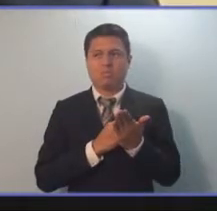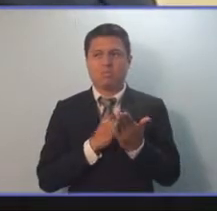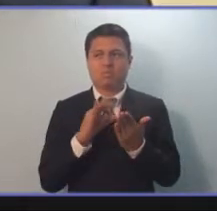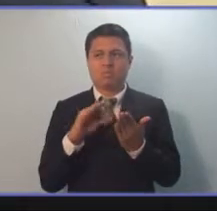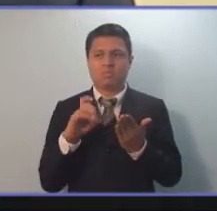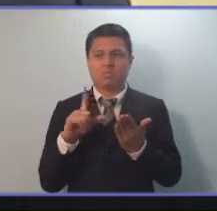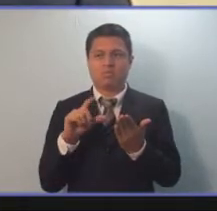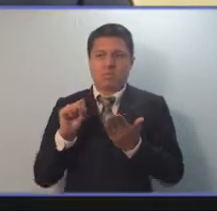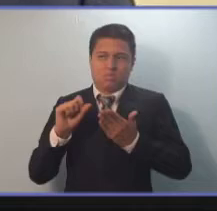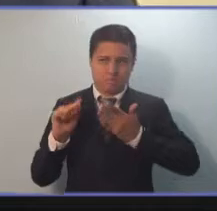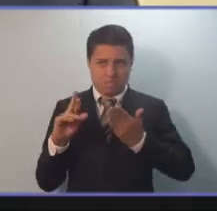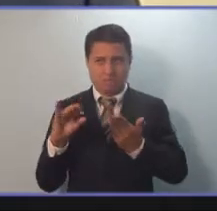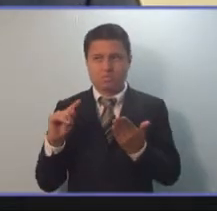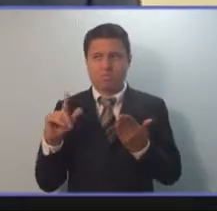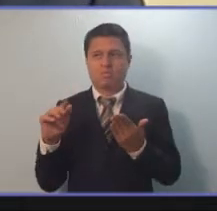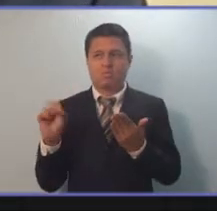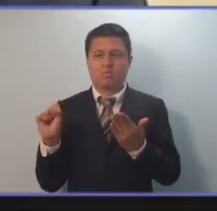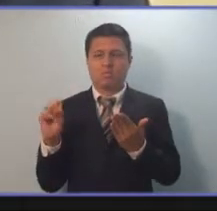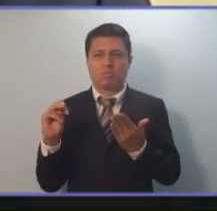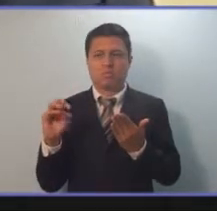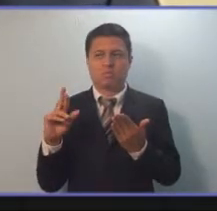Felisa Guadalupe Cristales Miranda,